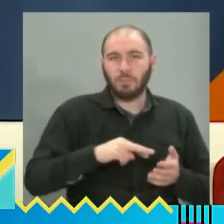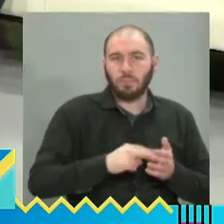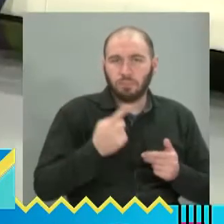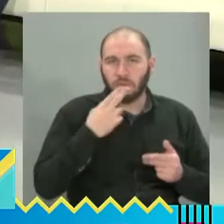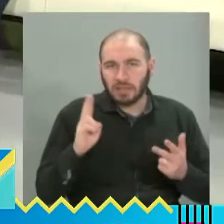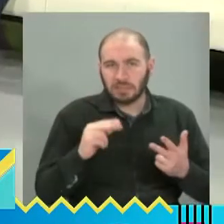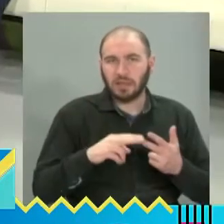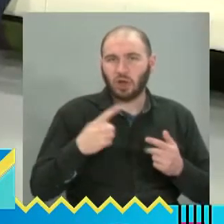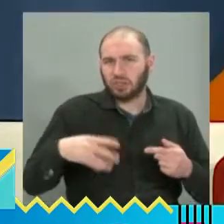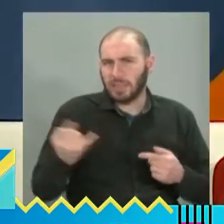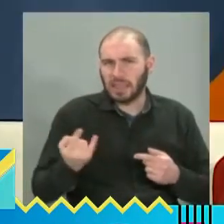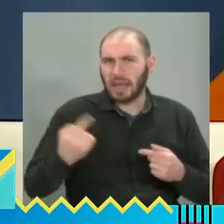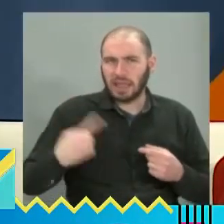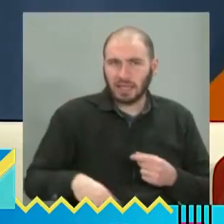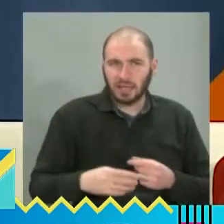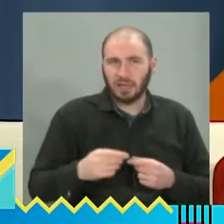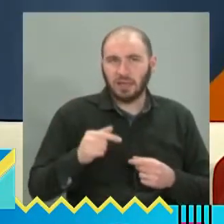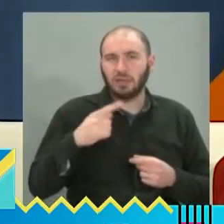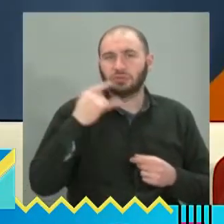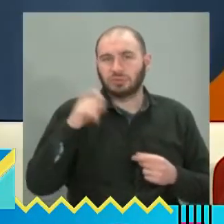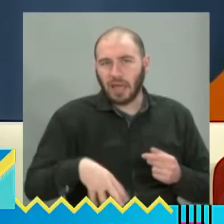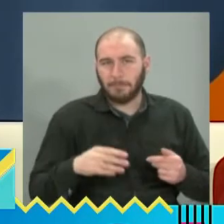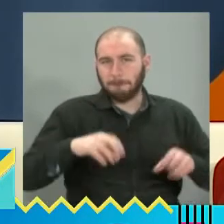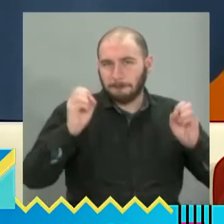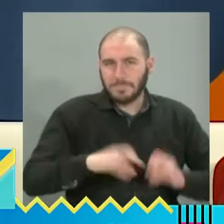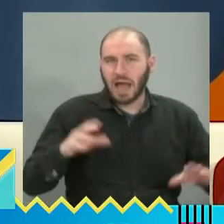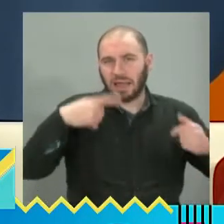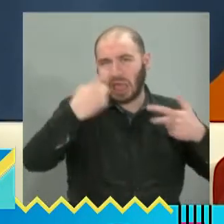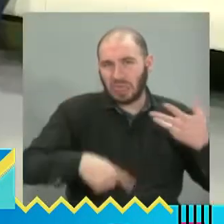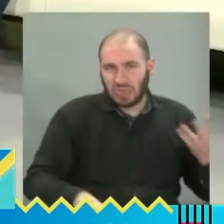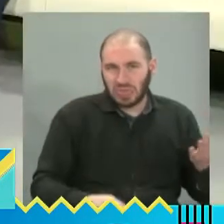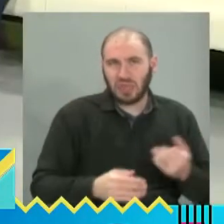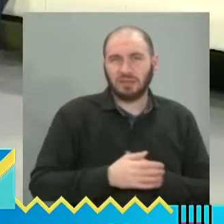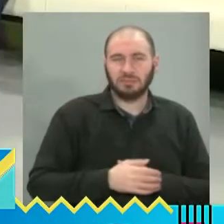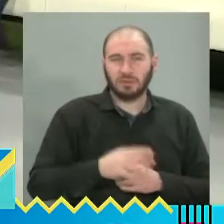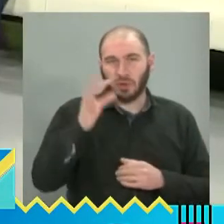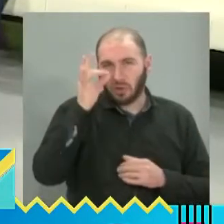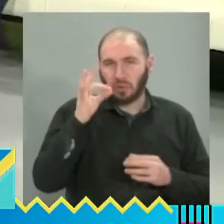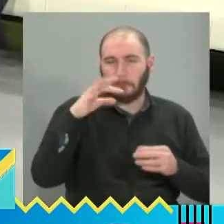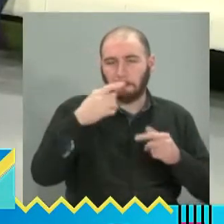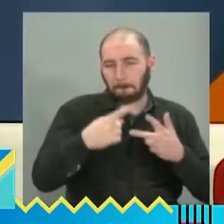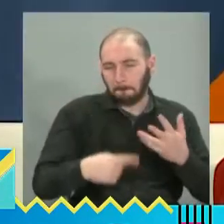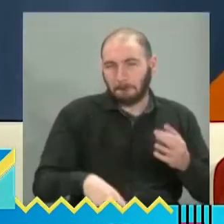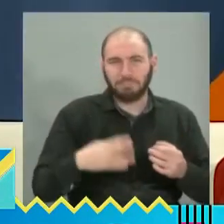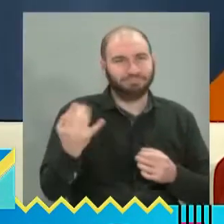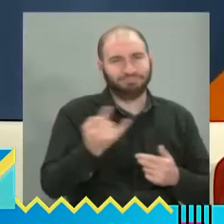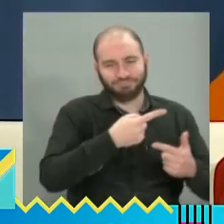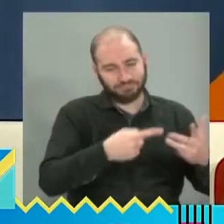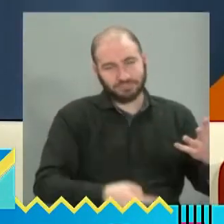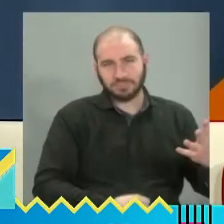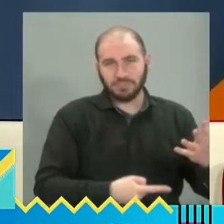Lo que es mentira es el Tusam, el láser, la gotita, el globulito. Todo